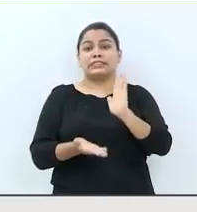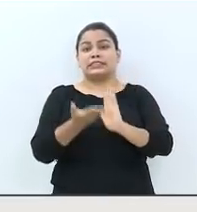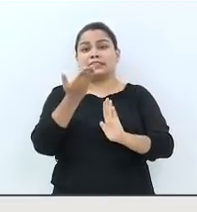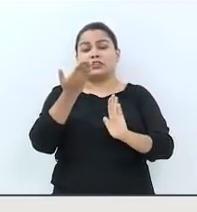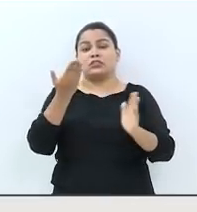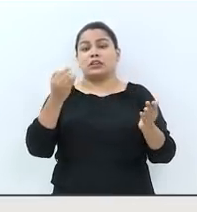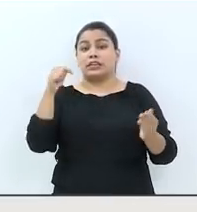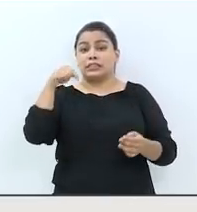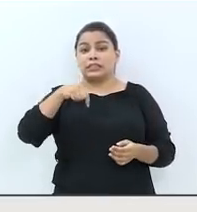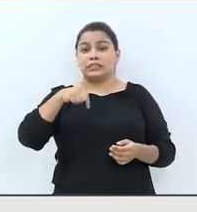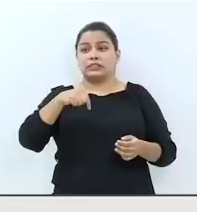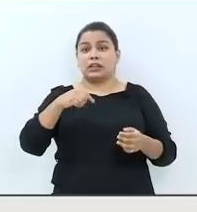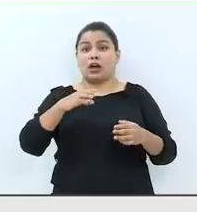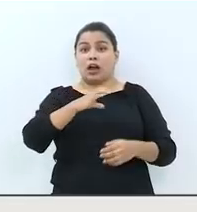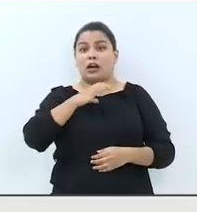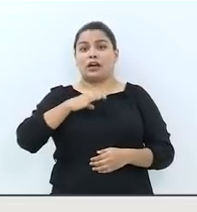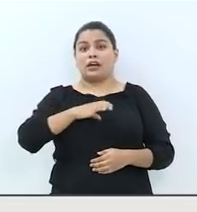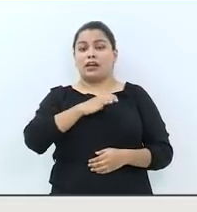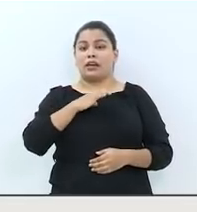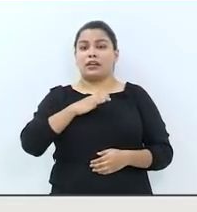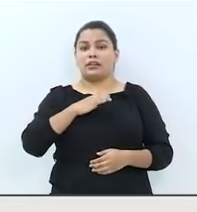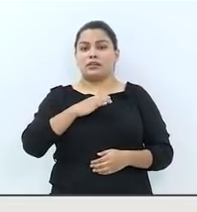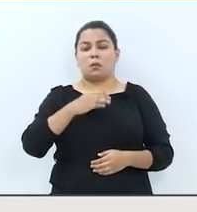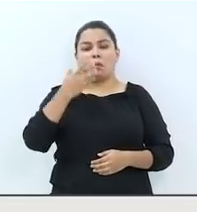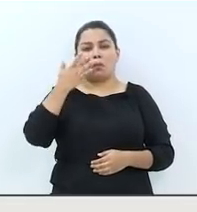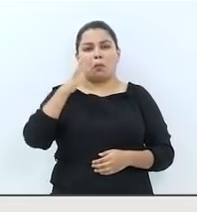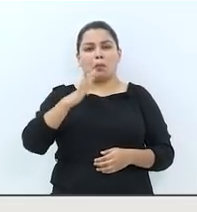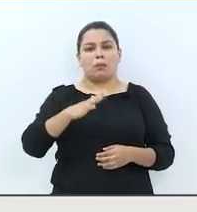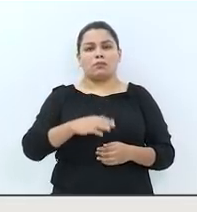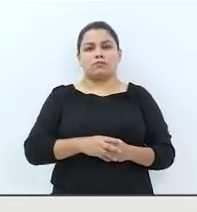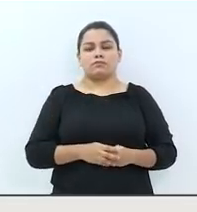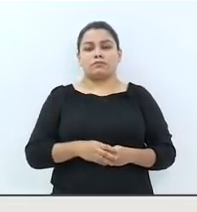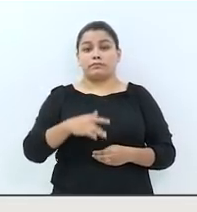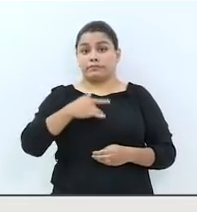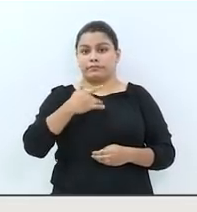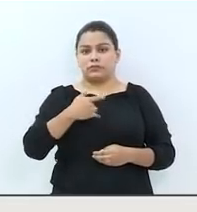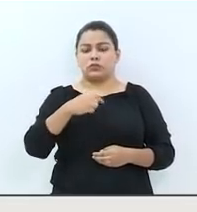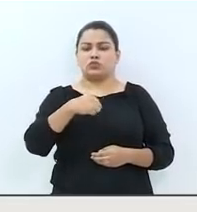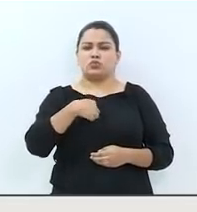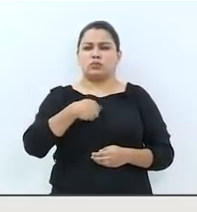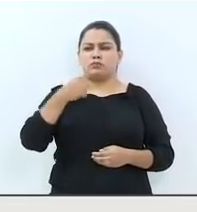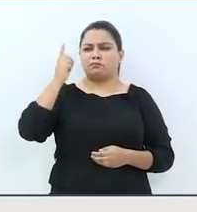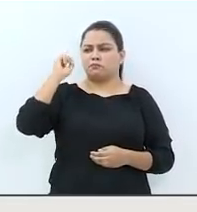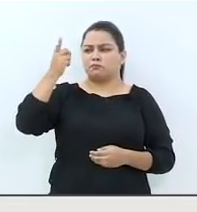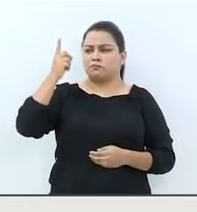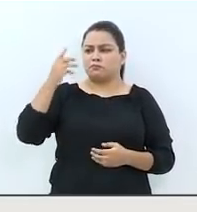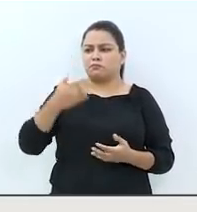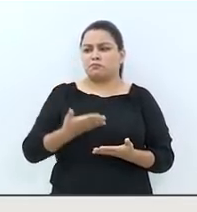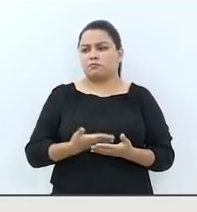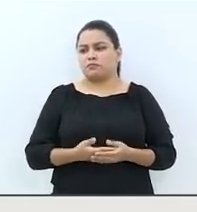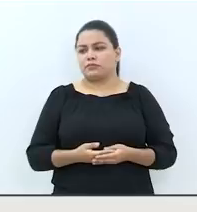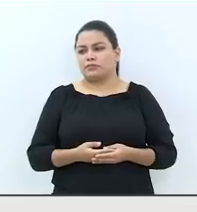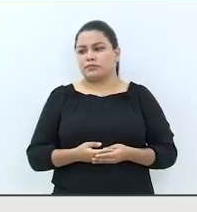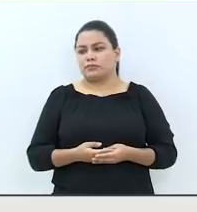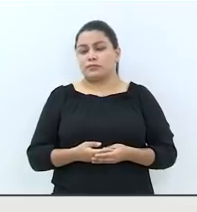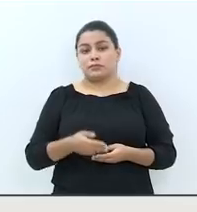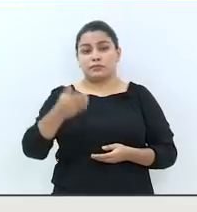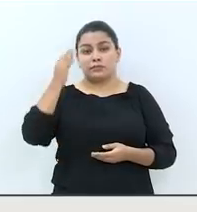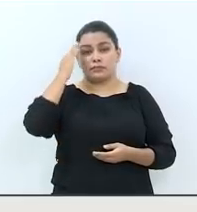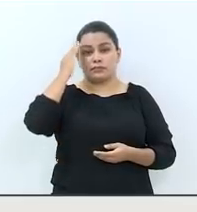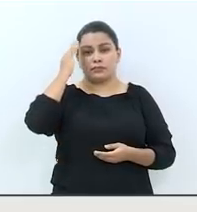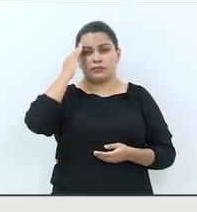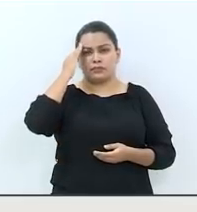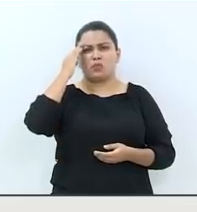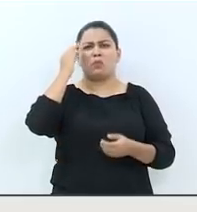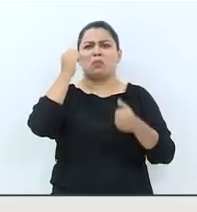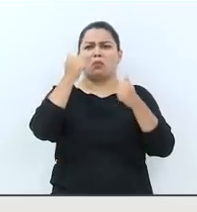tipo de comportamientos. Un ejemplo de esta sensibilidad. Yo como profesor sé que Elsa es